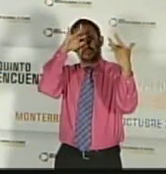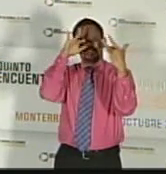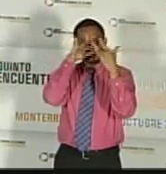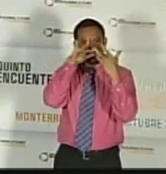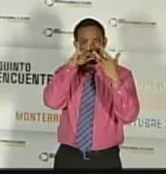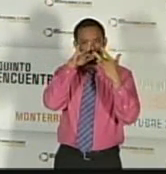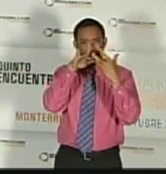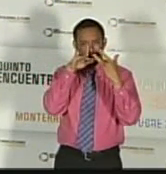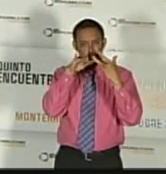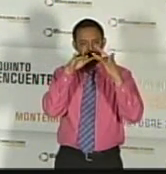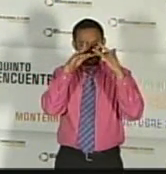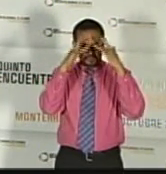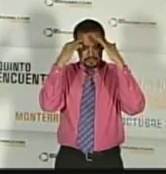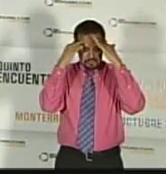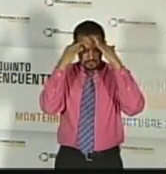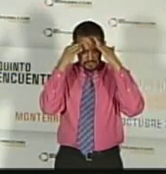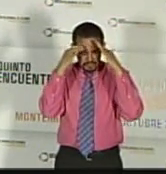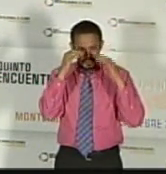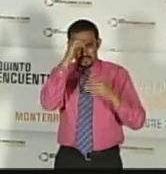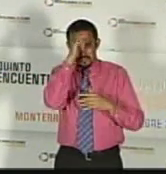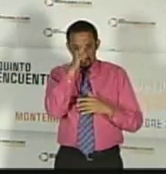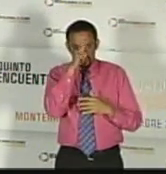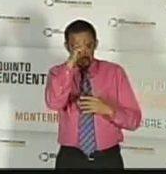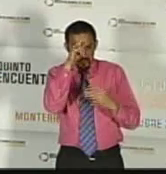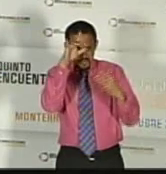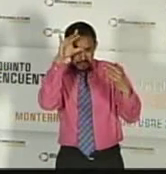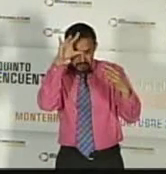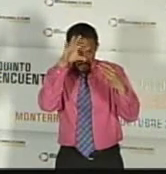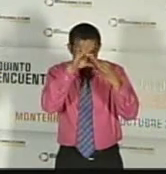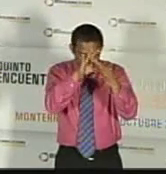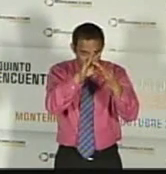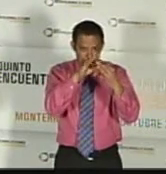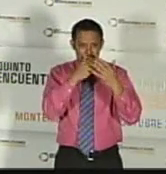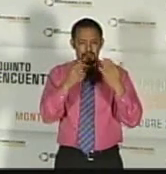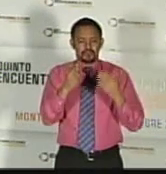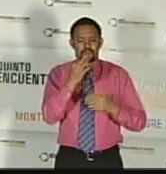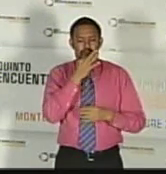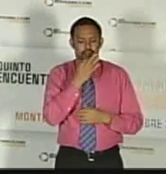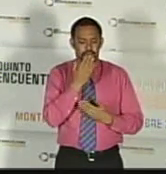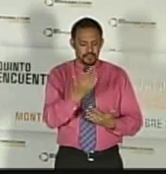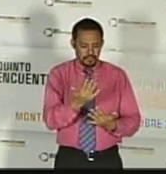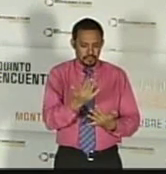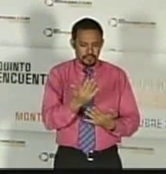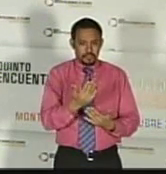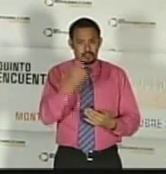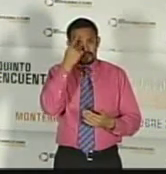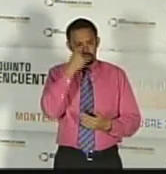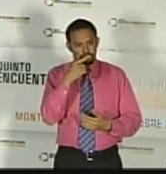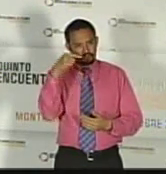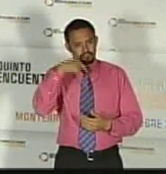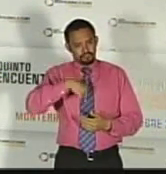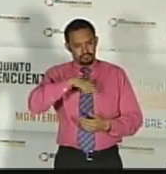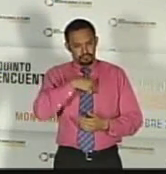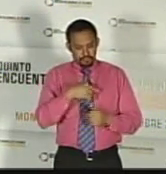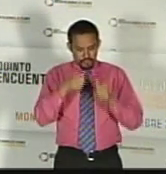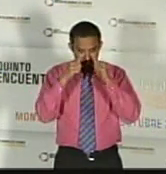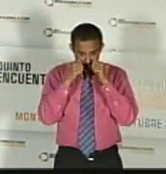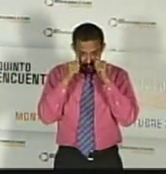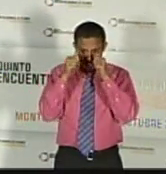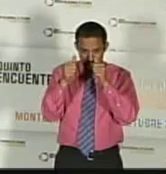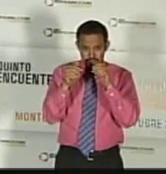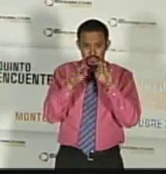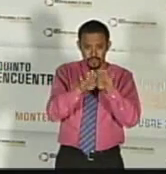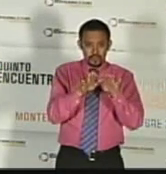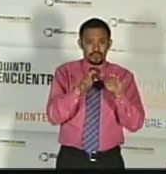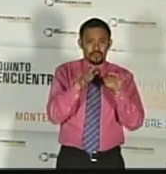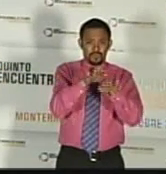de la espiral, con la fuente espiritual, y vamos a tomarnos un momento para colocar nuestra atención en las almas